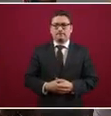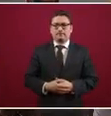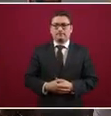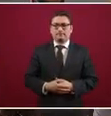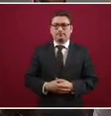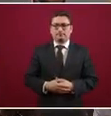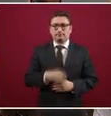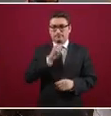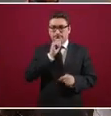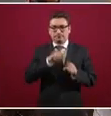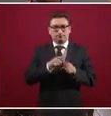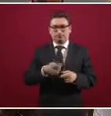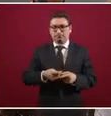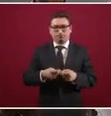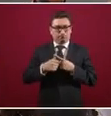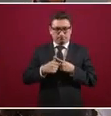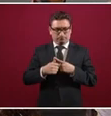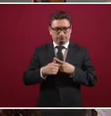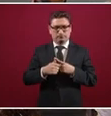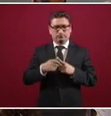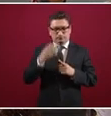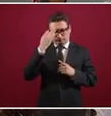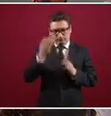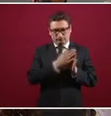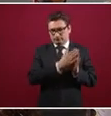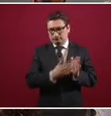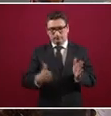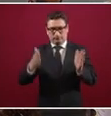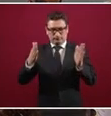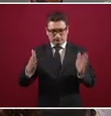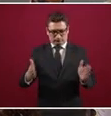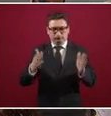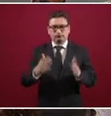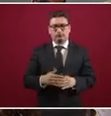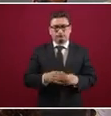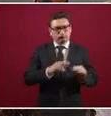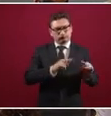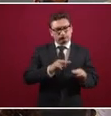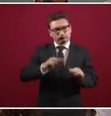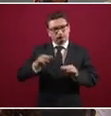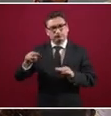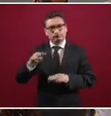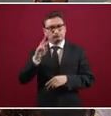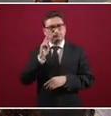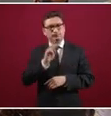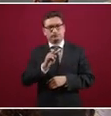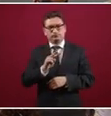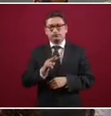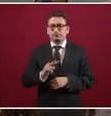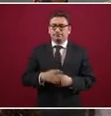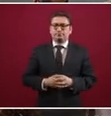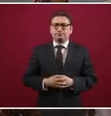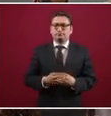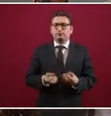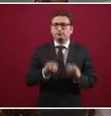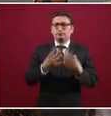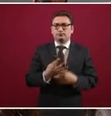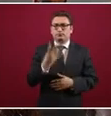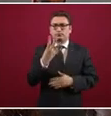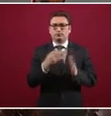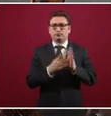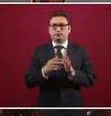también por primera vez en ese mismo periodo el conteo histórico tenemos un aproximado de cuatro